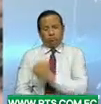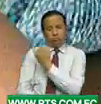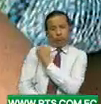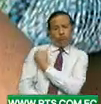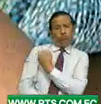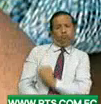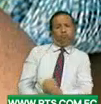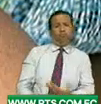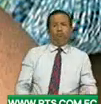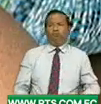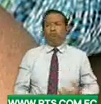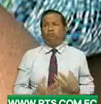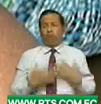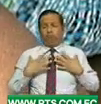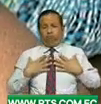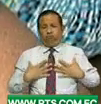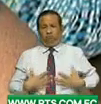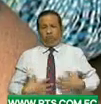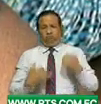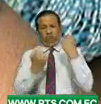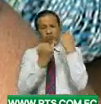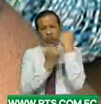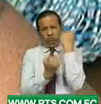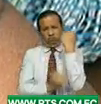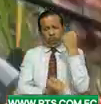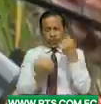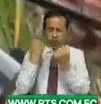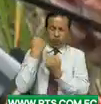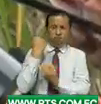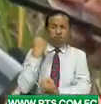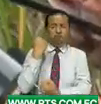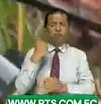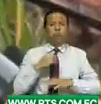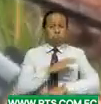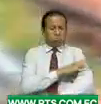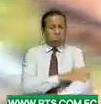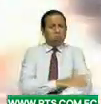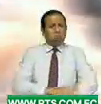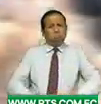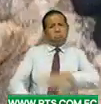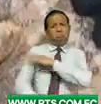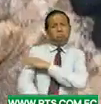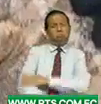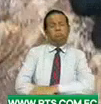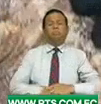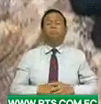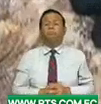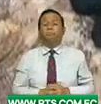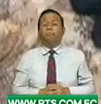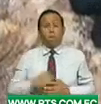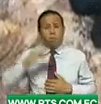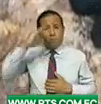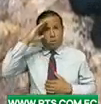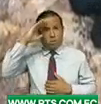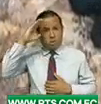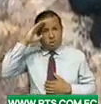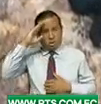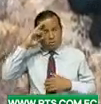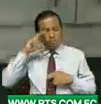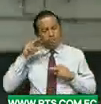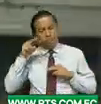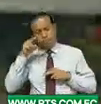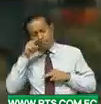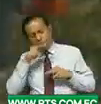de en los antebrazos, tanto al frente como en el lado posterior. Personal de criminalística de la Policía